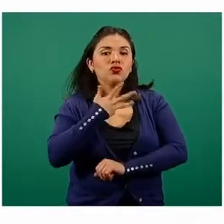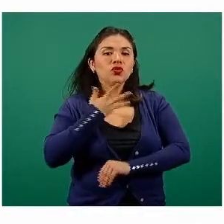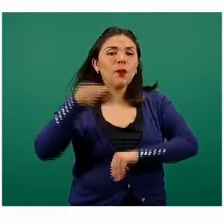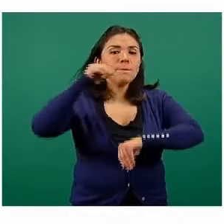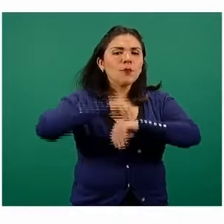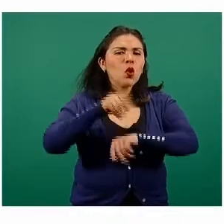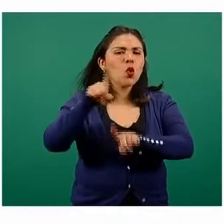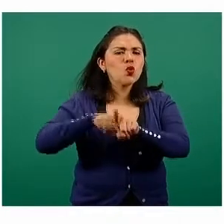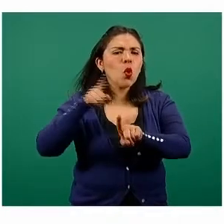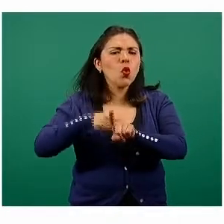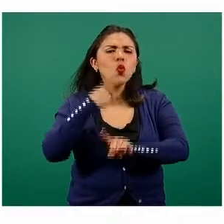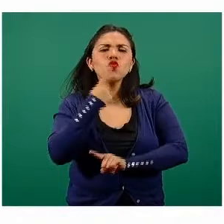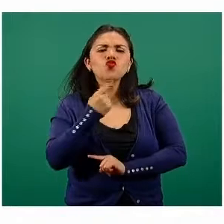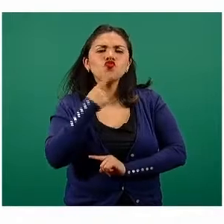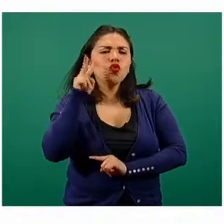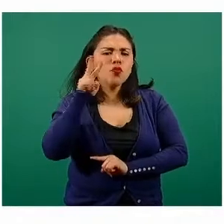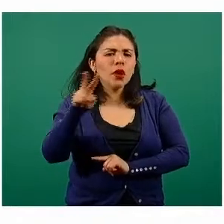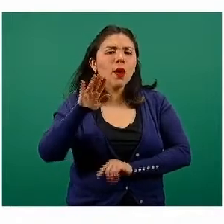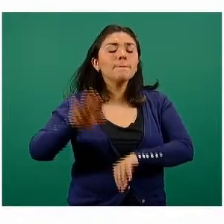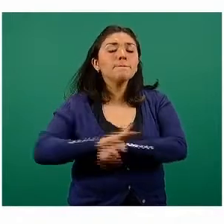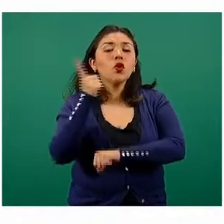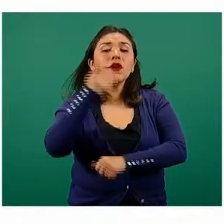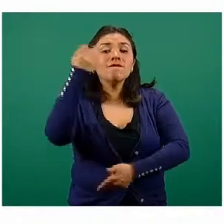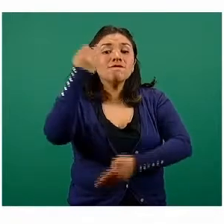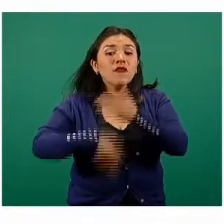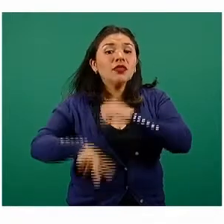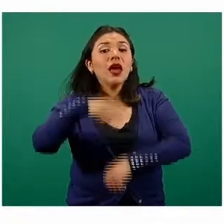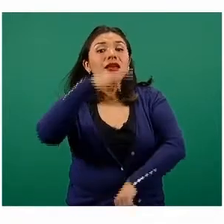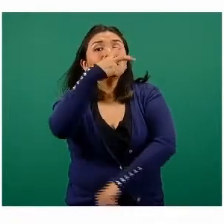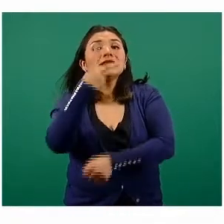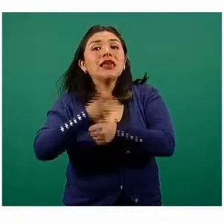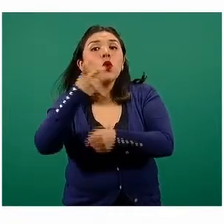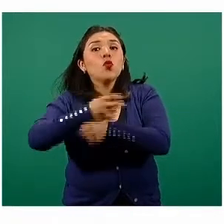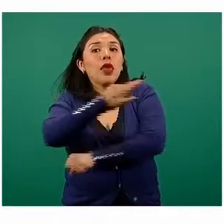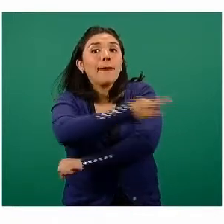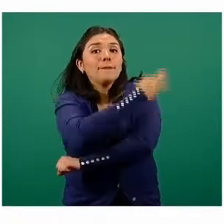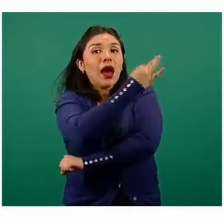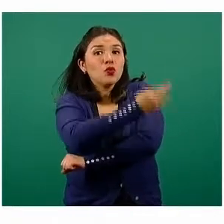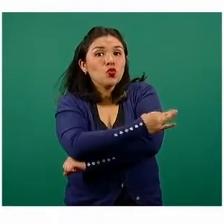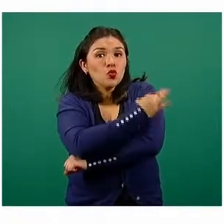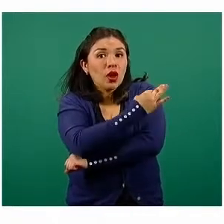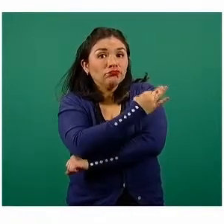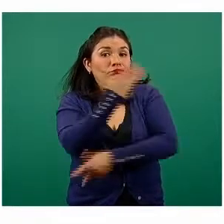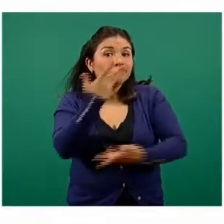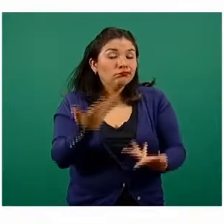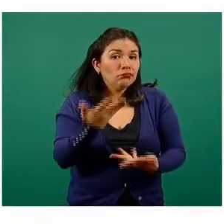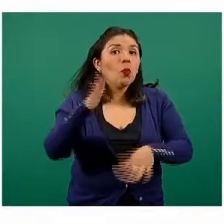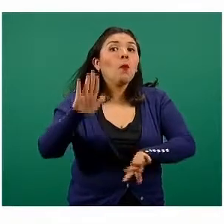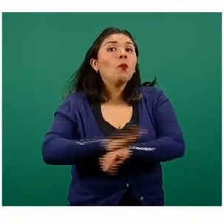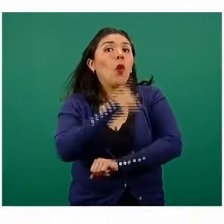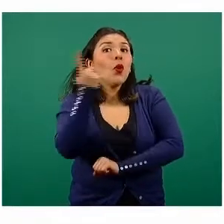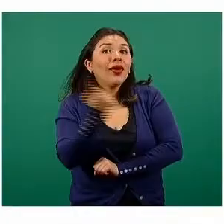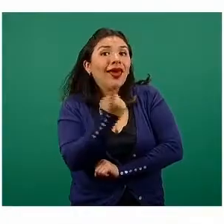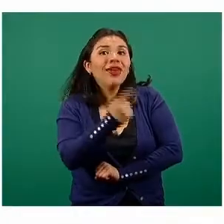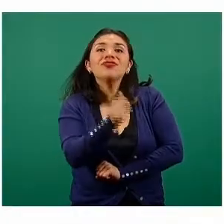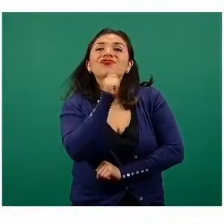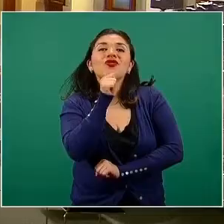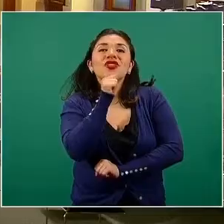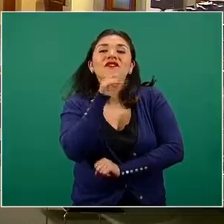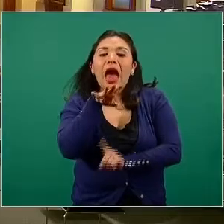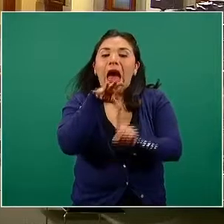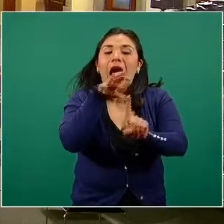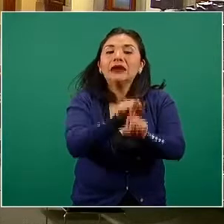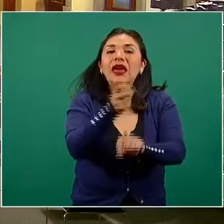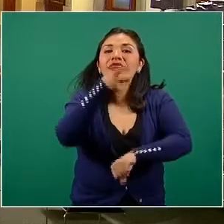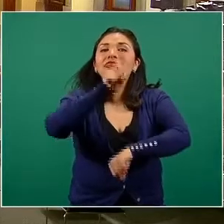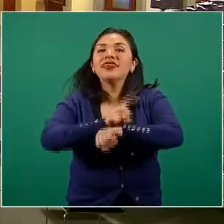aquí en color rojo, porque aún no se ponen las segundas dosis. La razón es obvia, todavía no llega el día que hay que poner